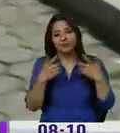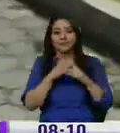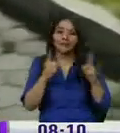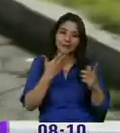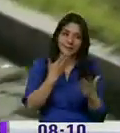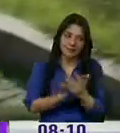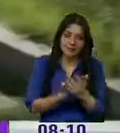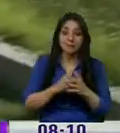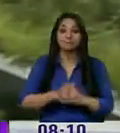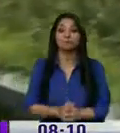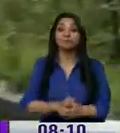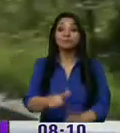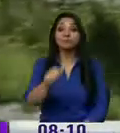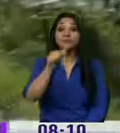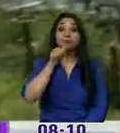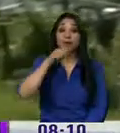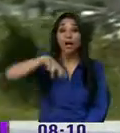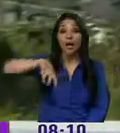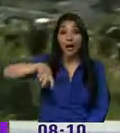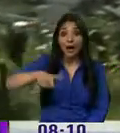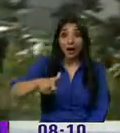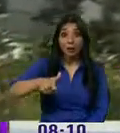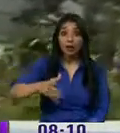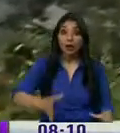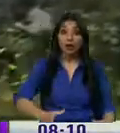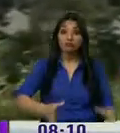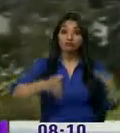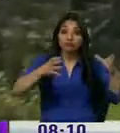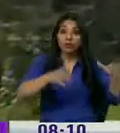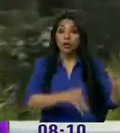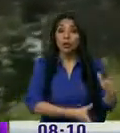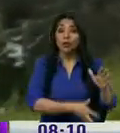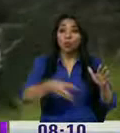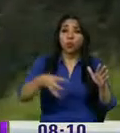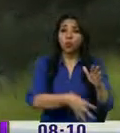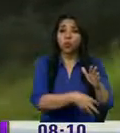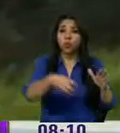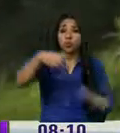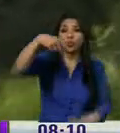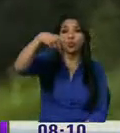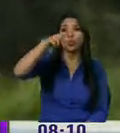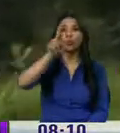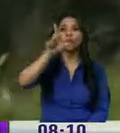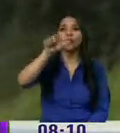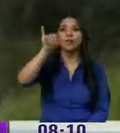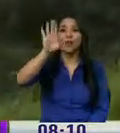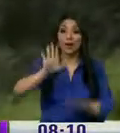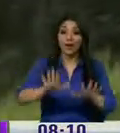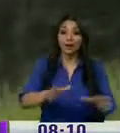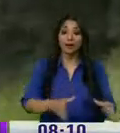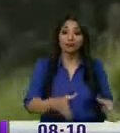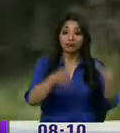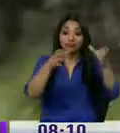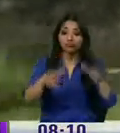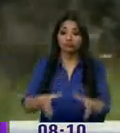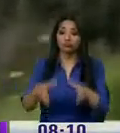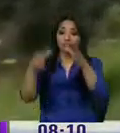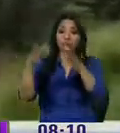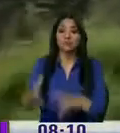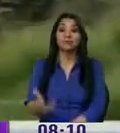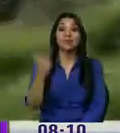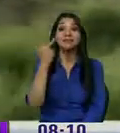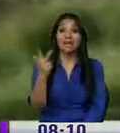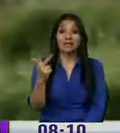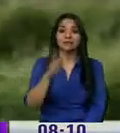el agua nosotros tenemos por bombeo desde la pulida tenemos tres tanques los mismos que deben permanecer siempre